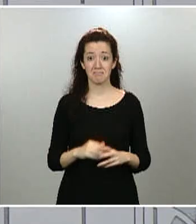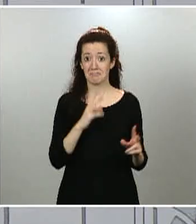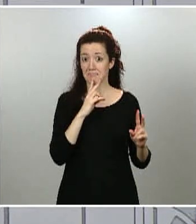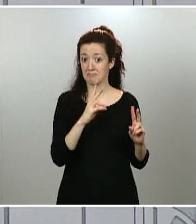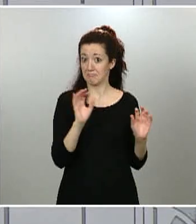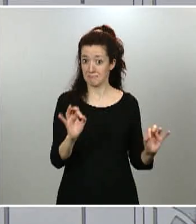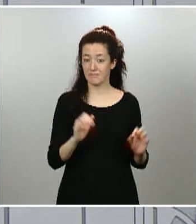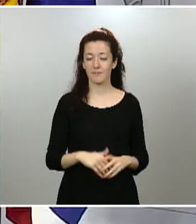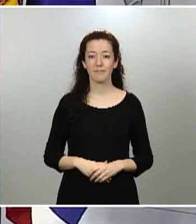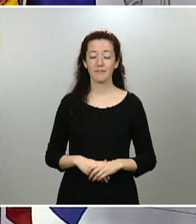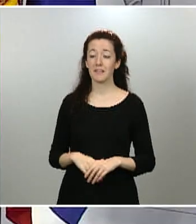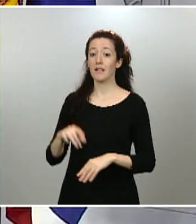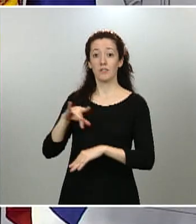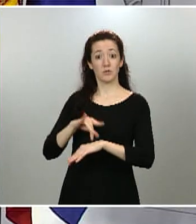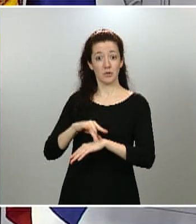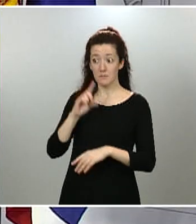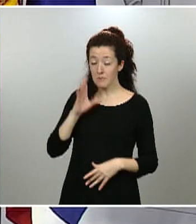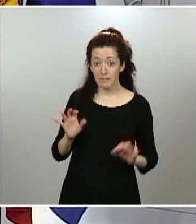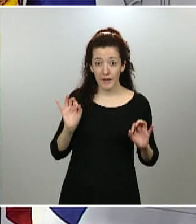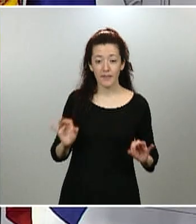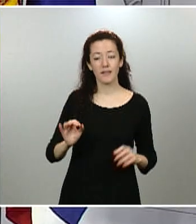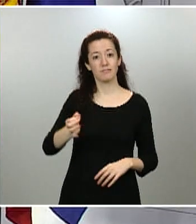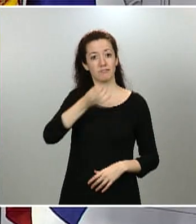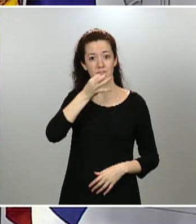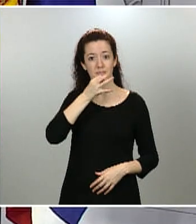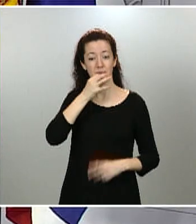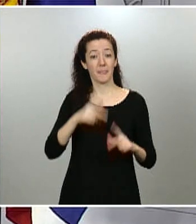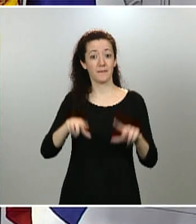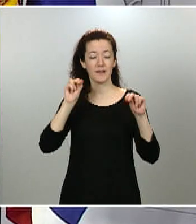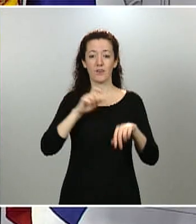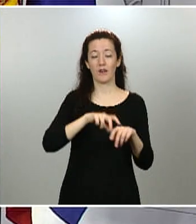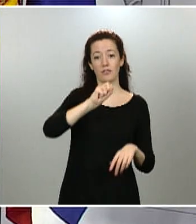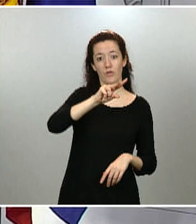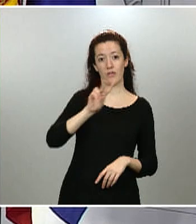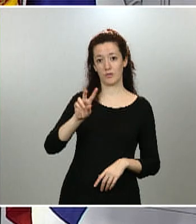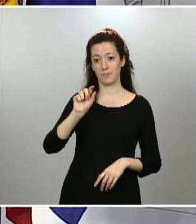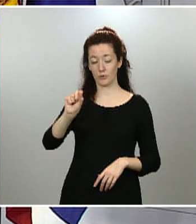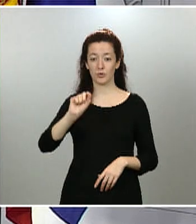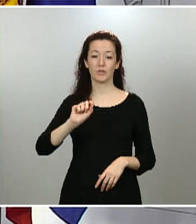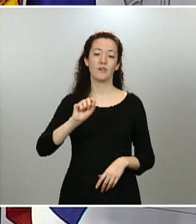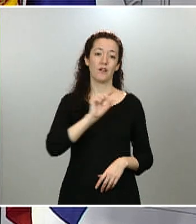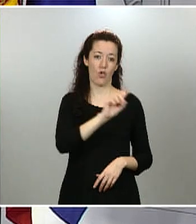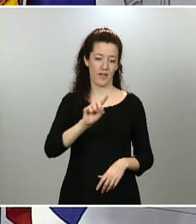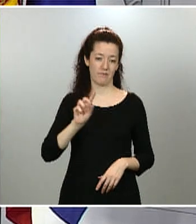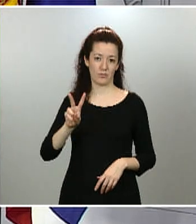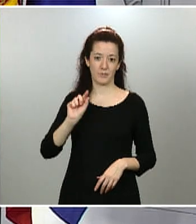si le parece, concluye aquí su comparecencia, las 12:02, 1 hora menos en Canarias, y le agradecemos